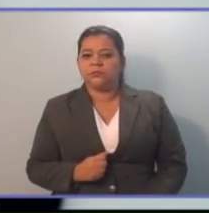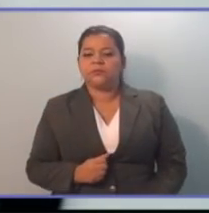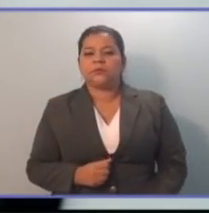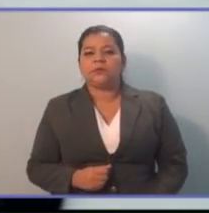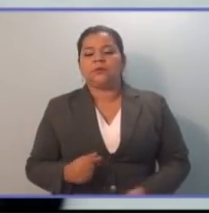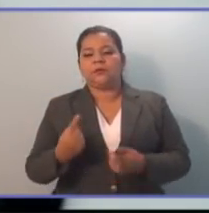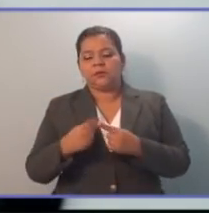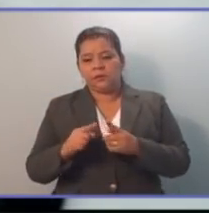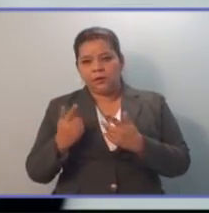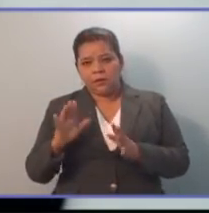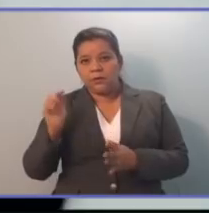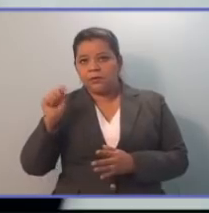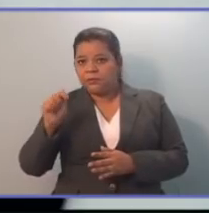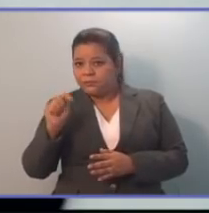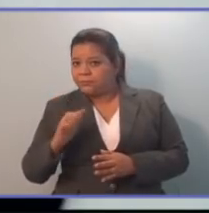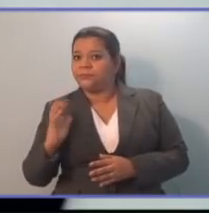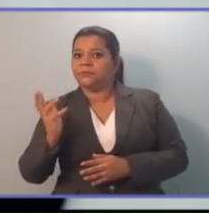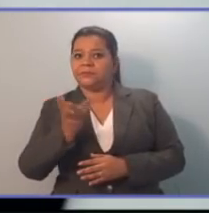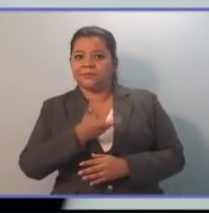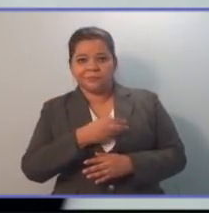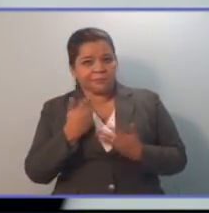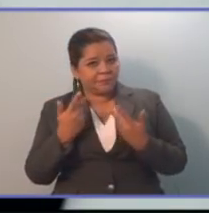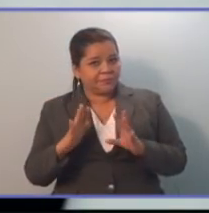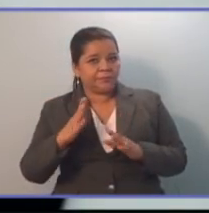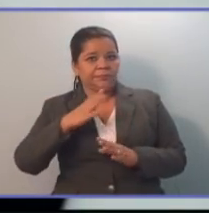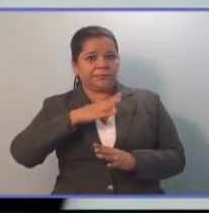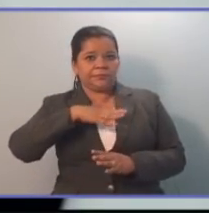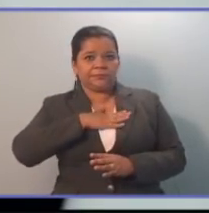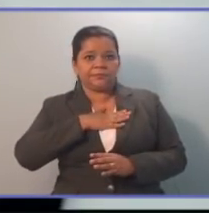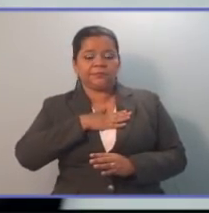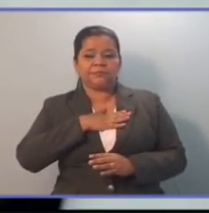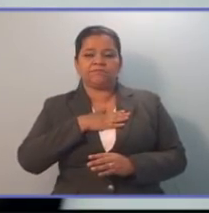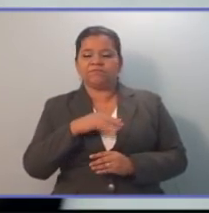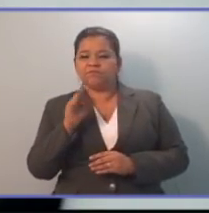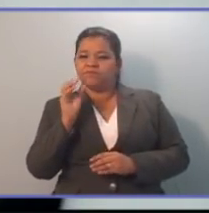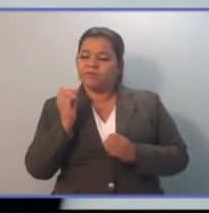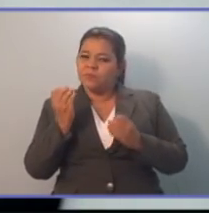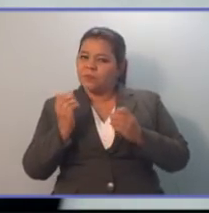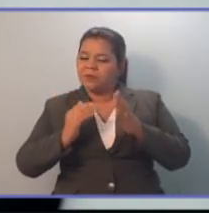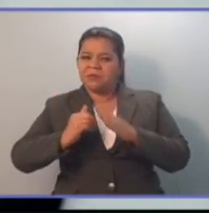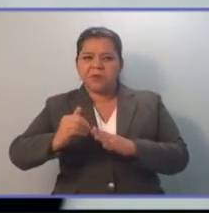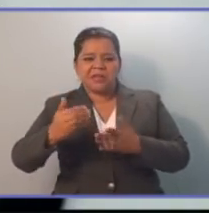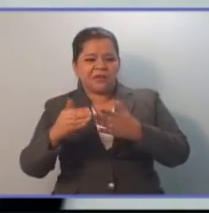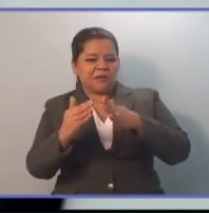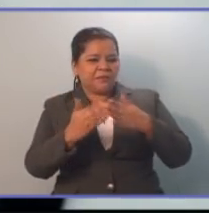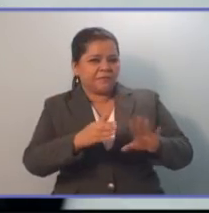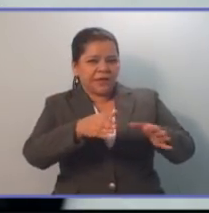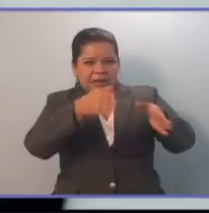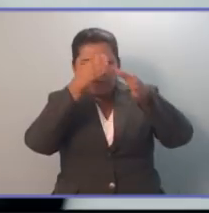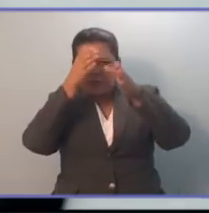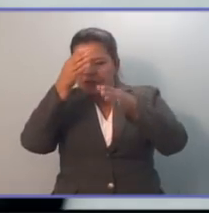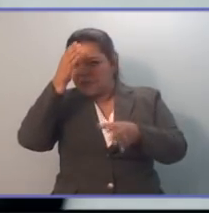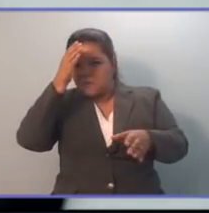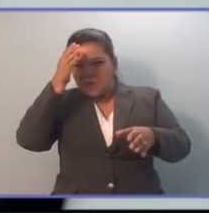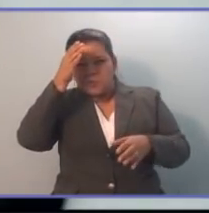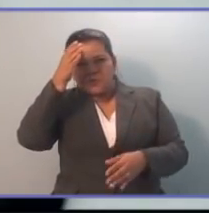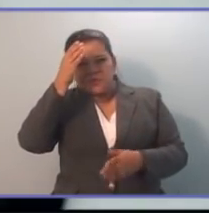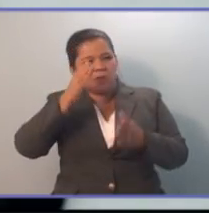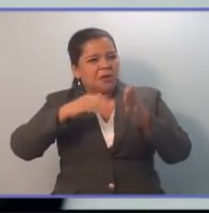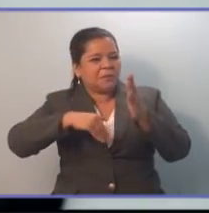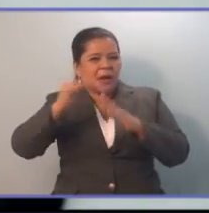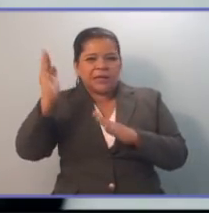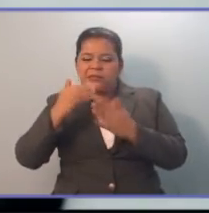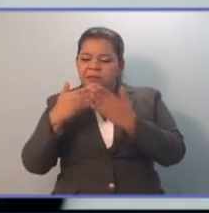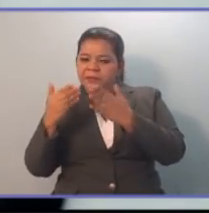pues también va a todo eso va formando como un bagaje de conocimientos que uno se va dando